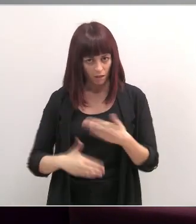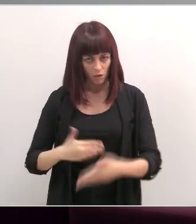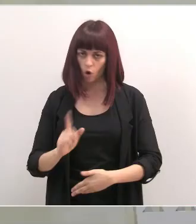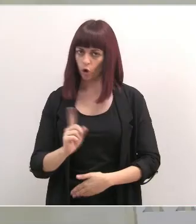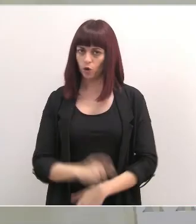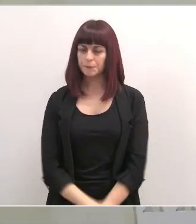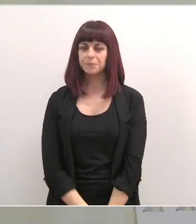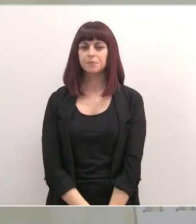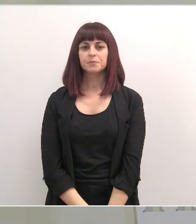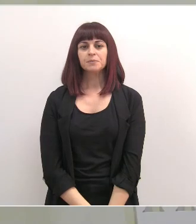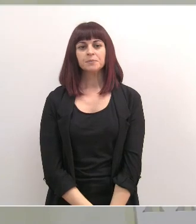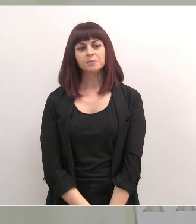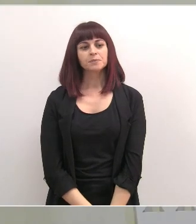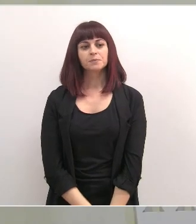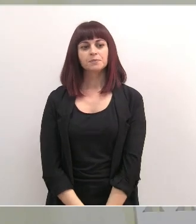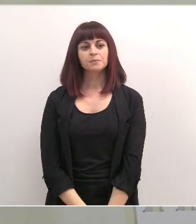Bueno,